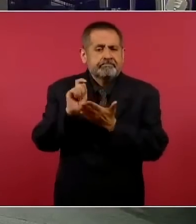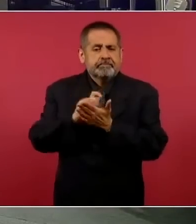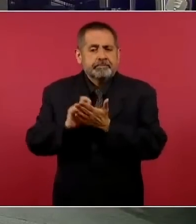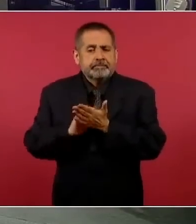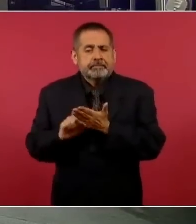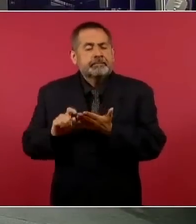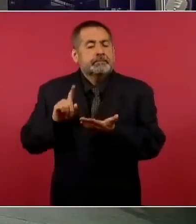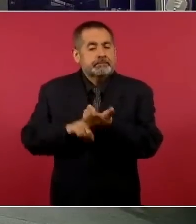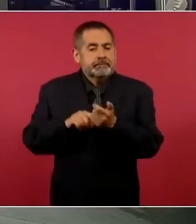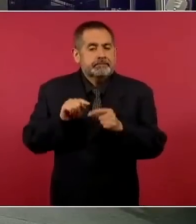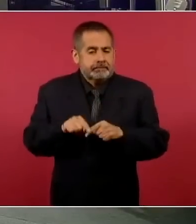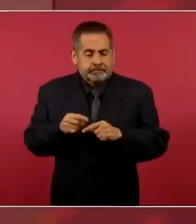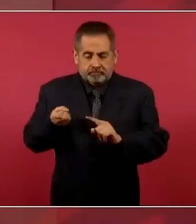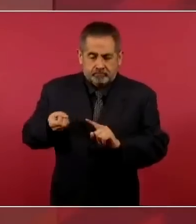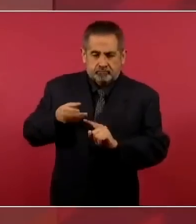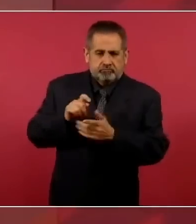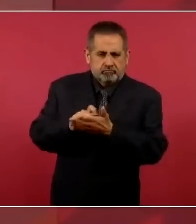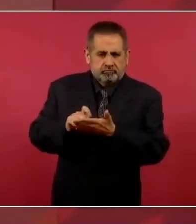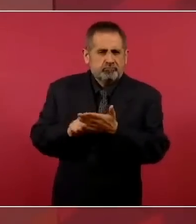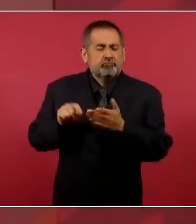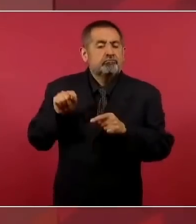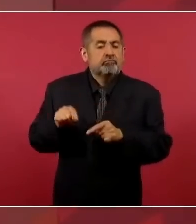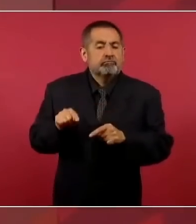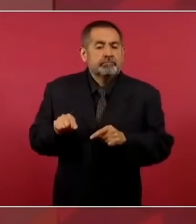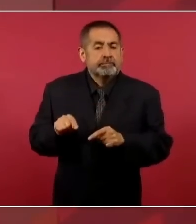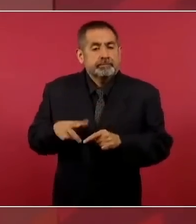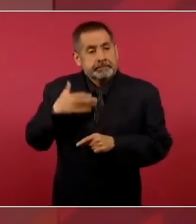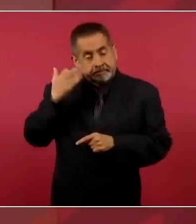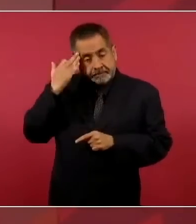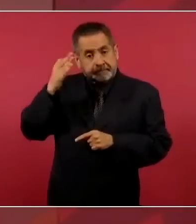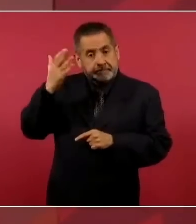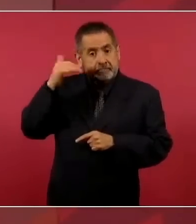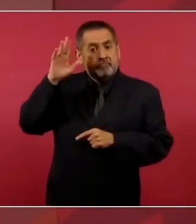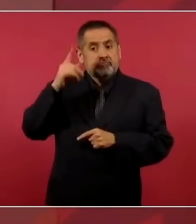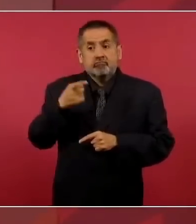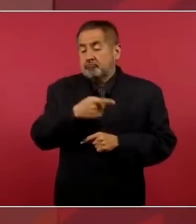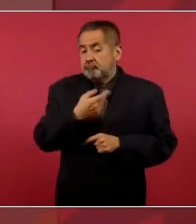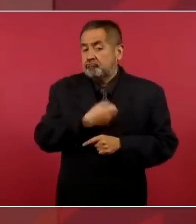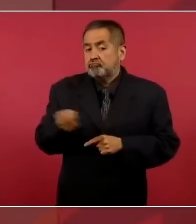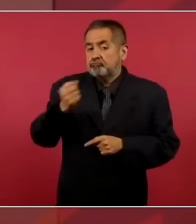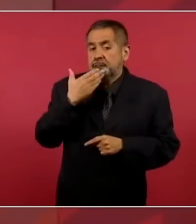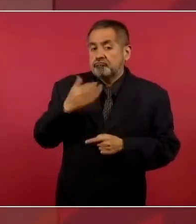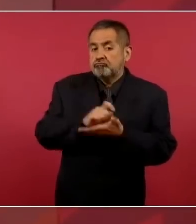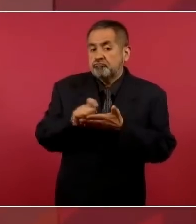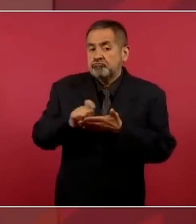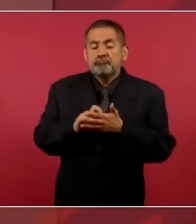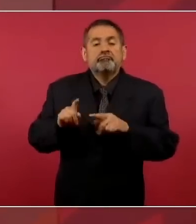él aporta mucho, porque en ese entonces era buen escritor.